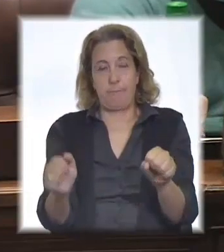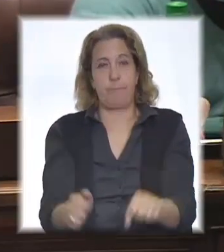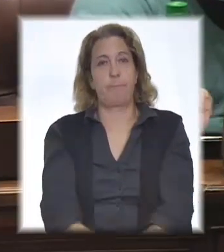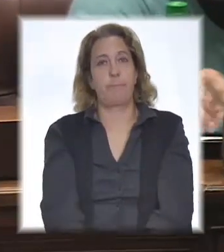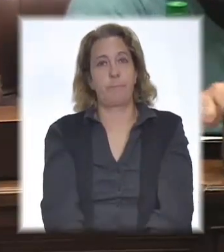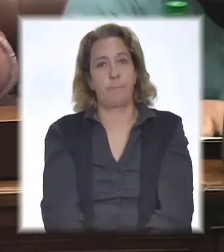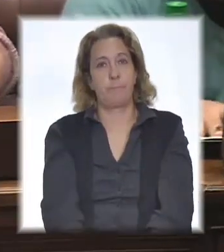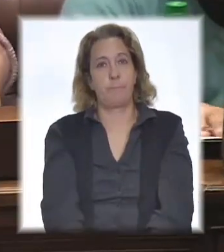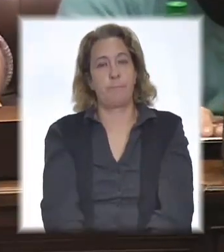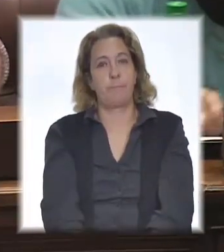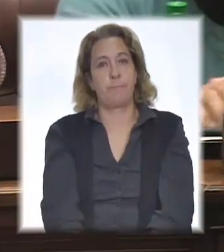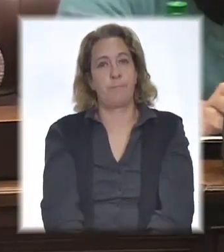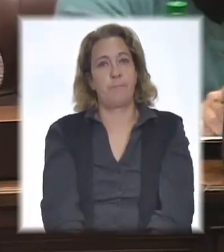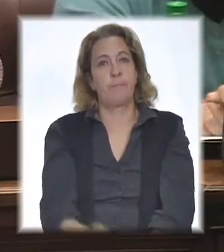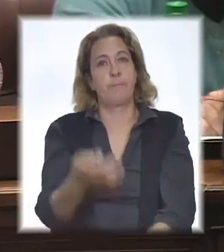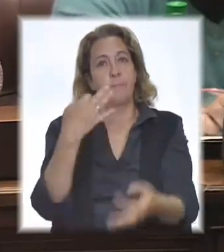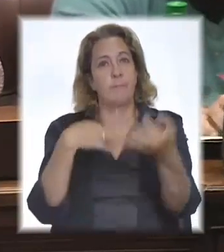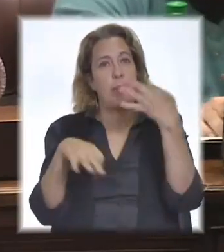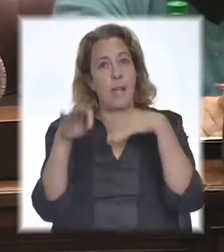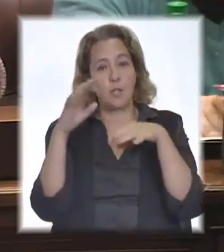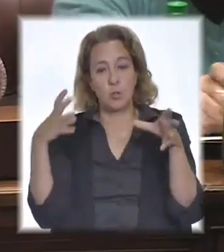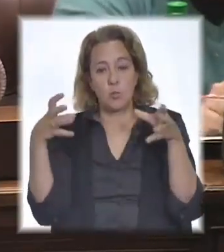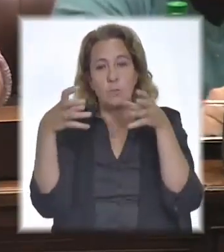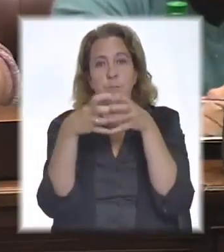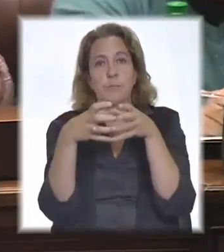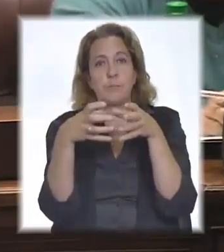por la compañía teatral